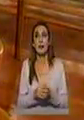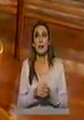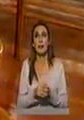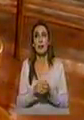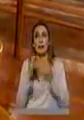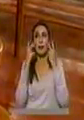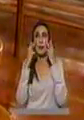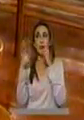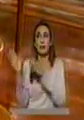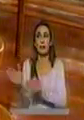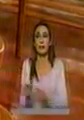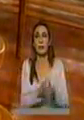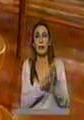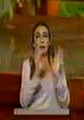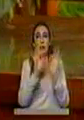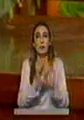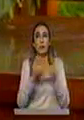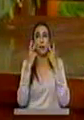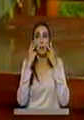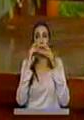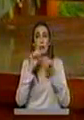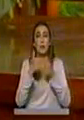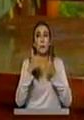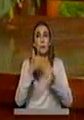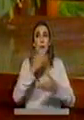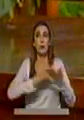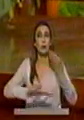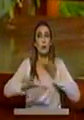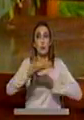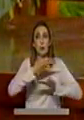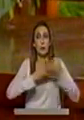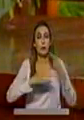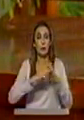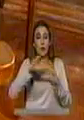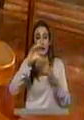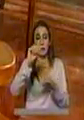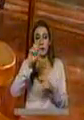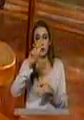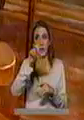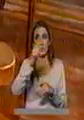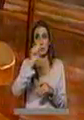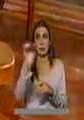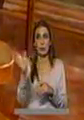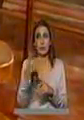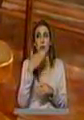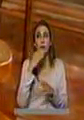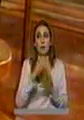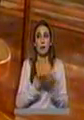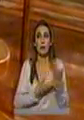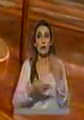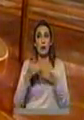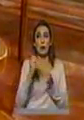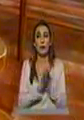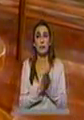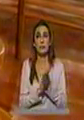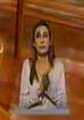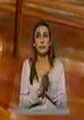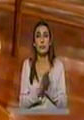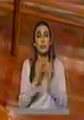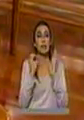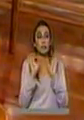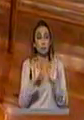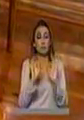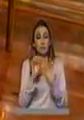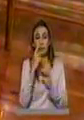el sector realmente muy bien. Entonces, compartir con Carlos, también un joven emprendedor, me parece interesante